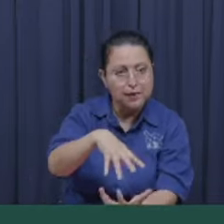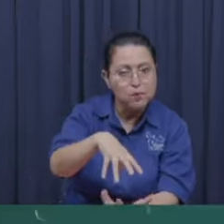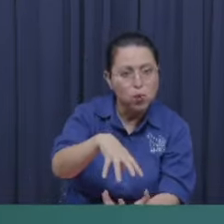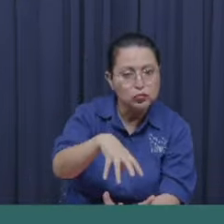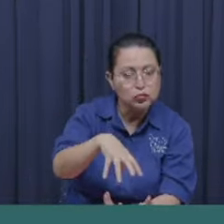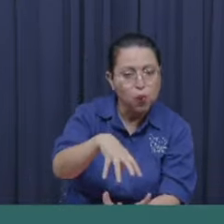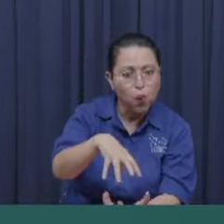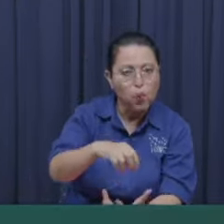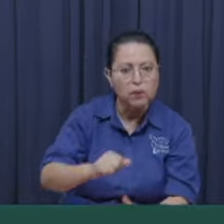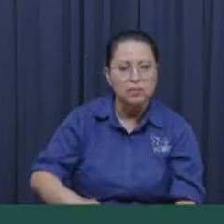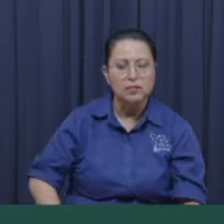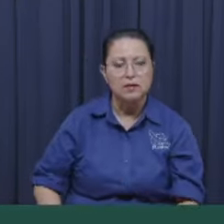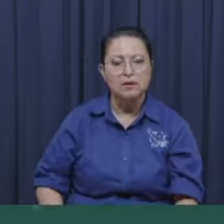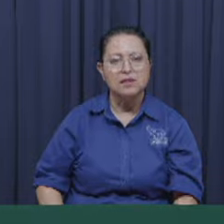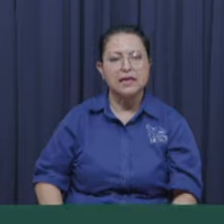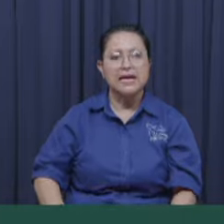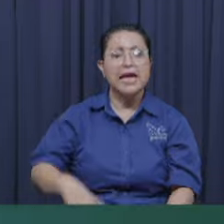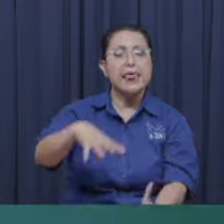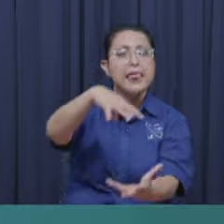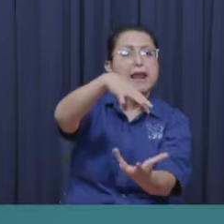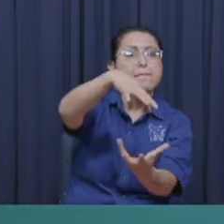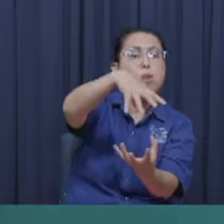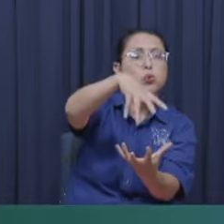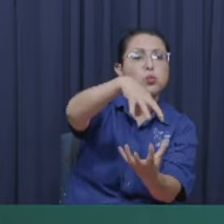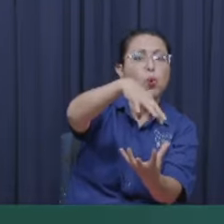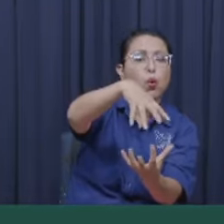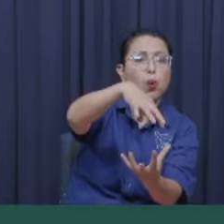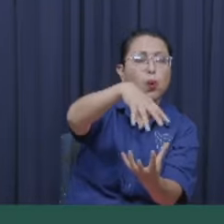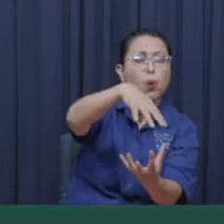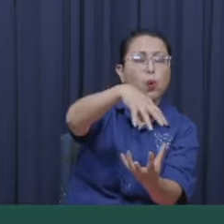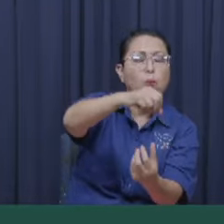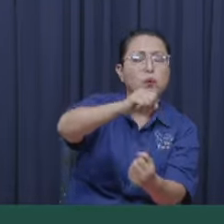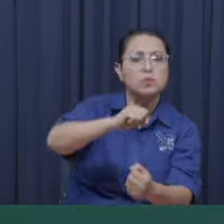¿De qué parte dice? De todo el mundo.